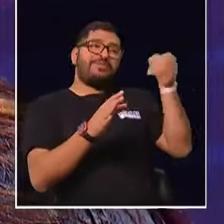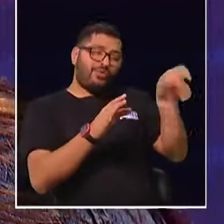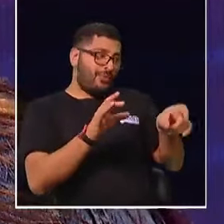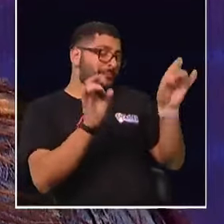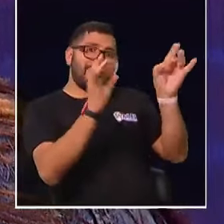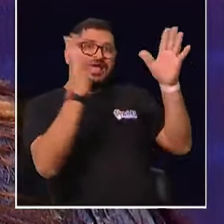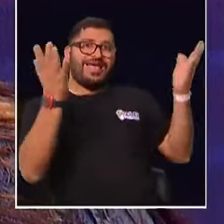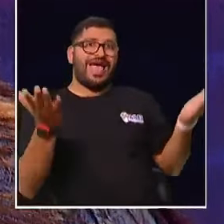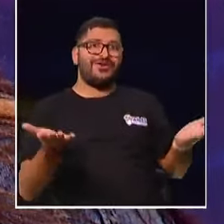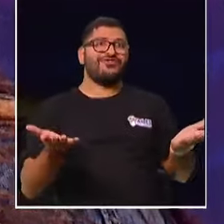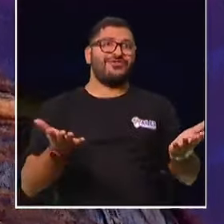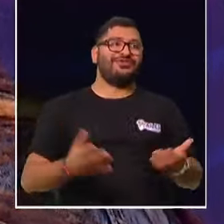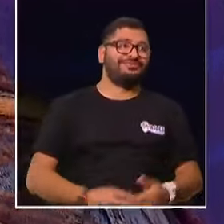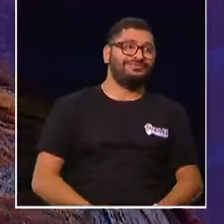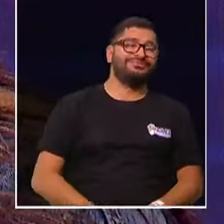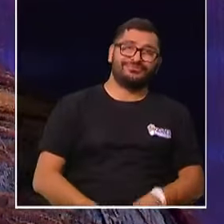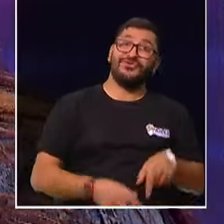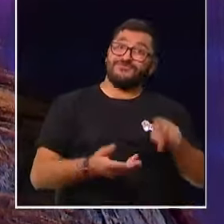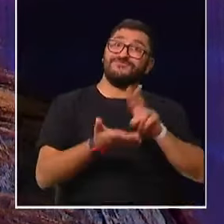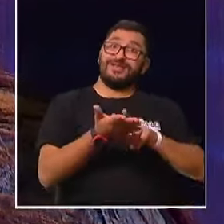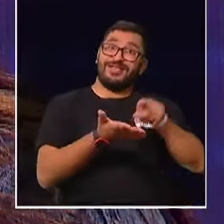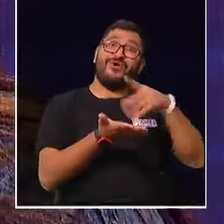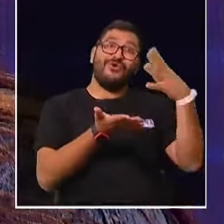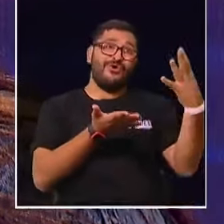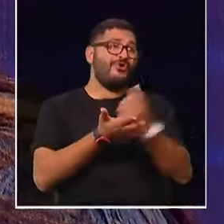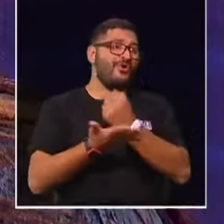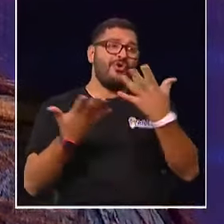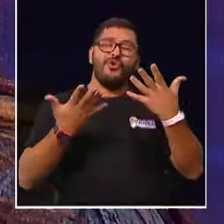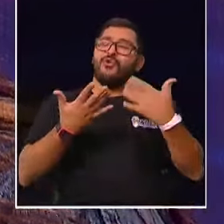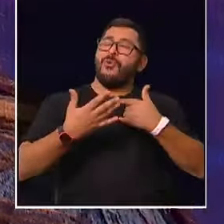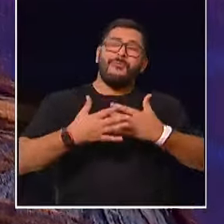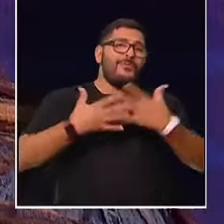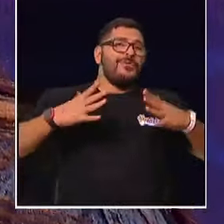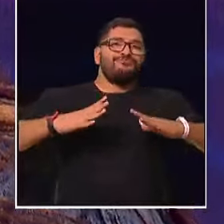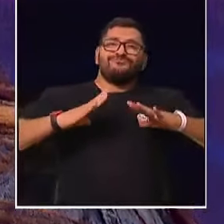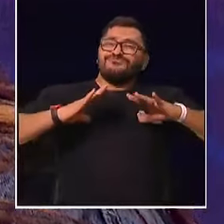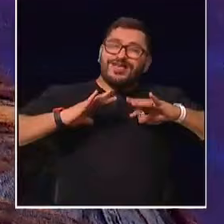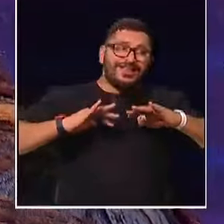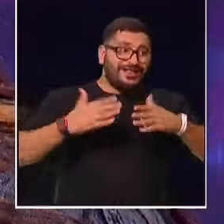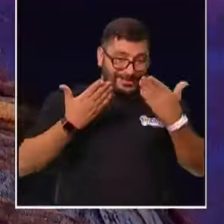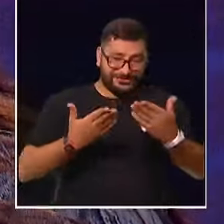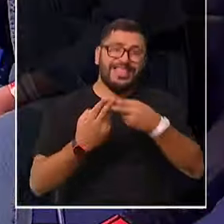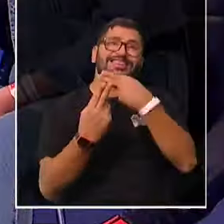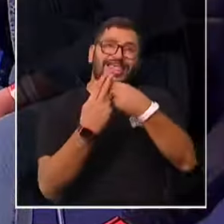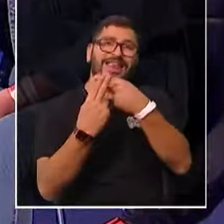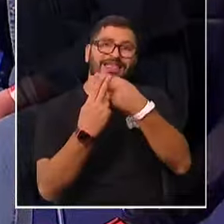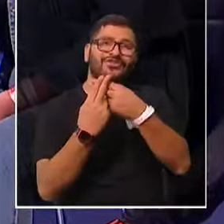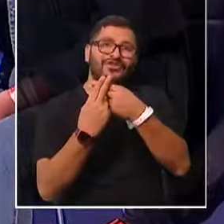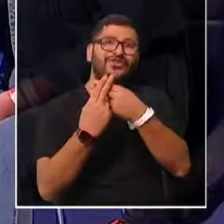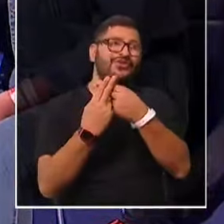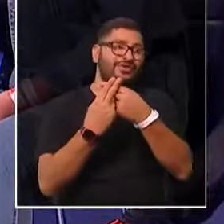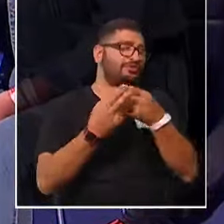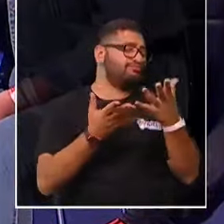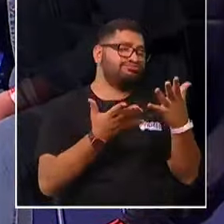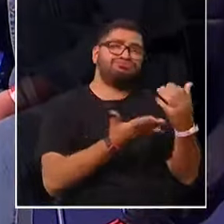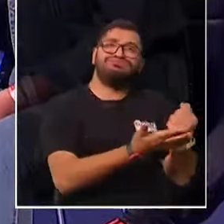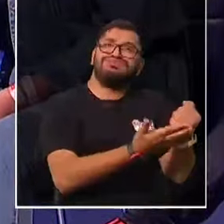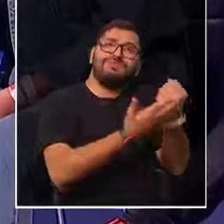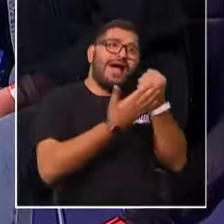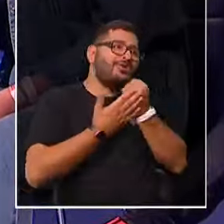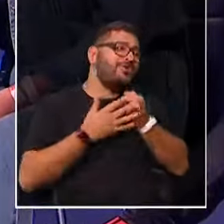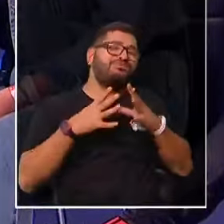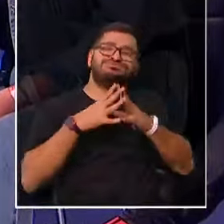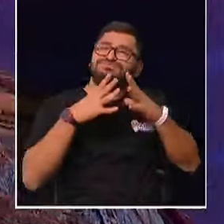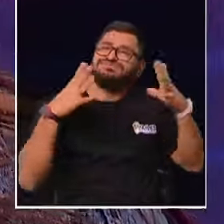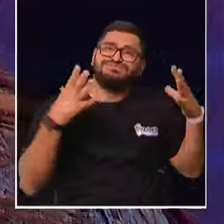Pucha, que estoy tan feliz aquí en la Teletón. Me ha ayudado tanto la Teletón,